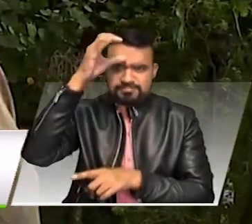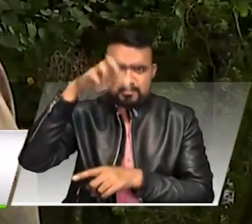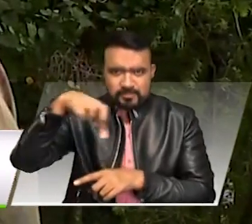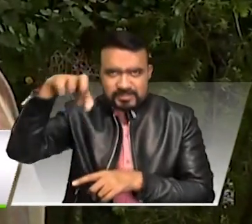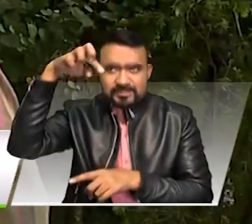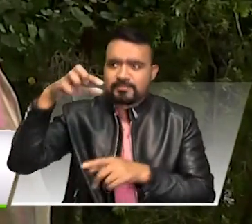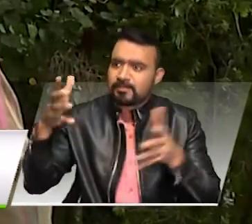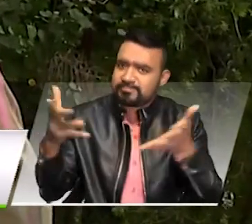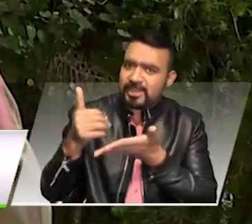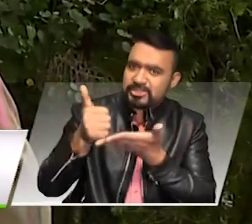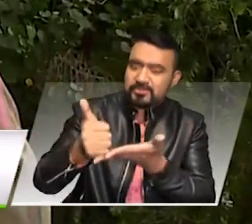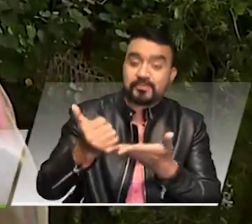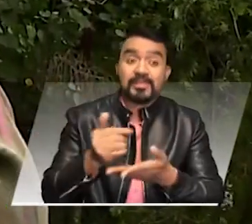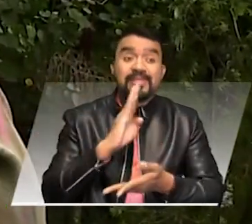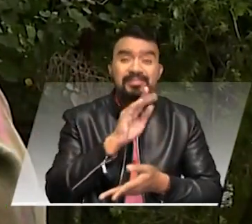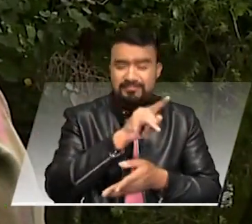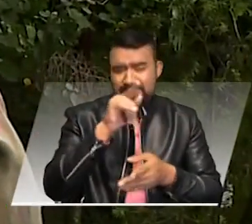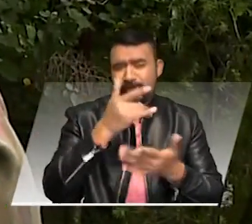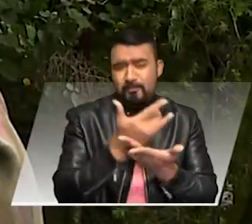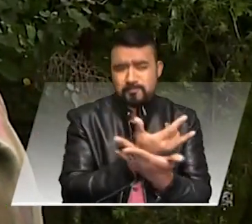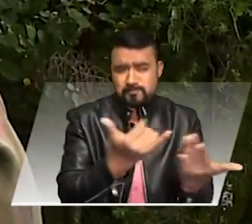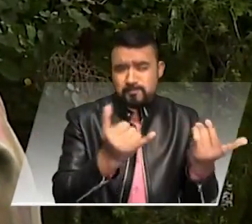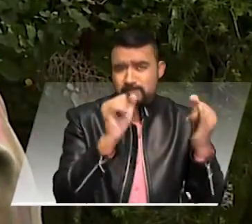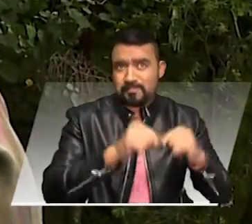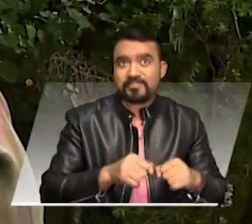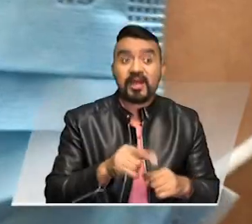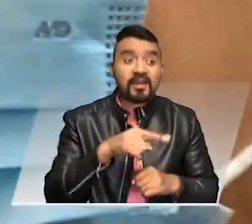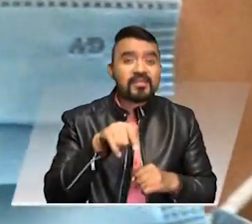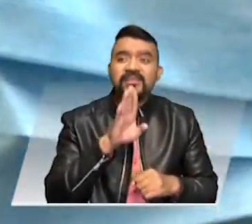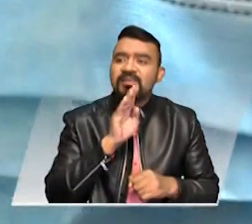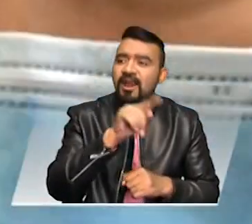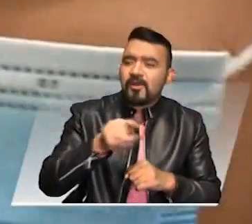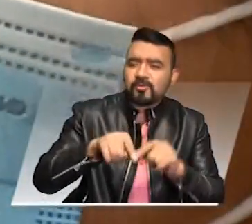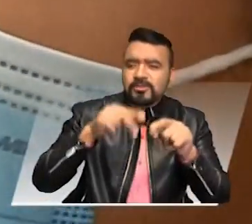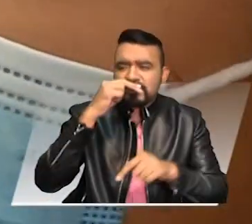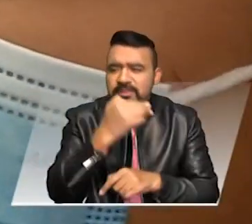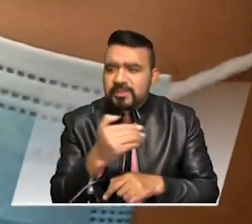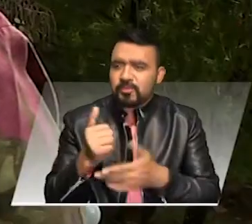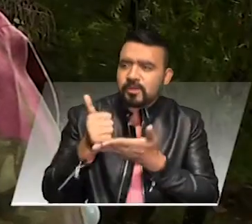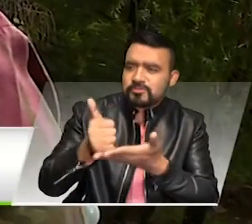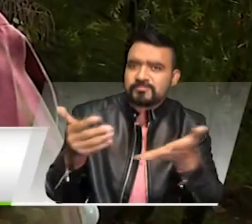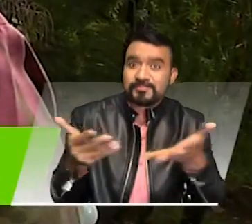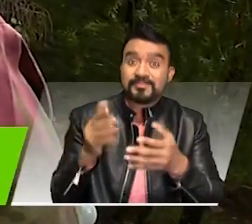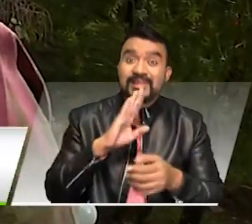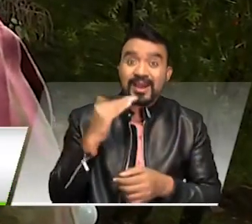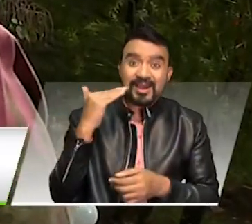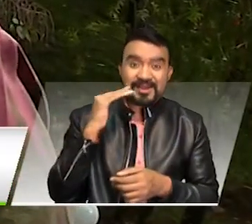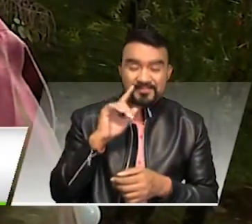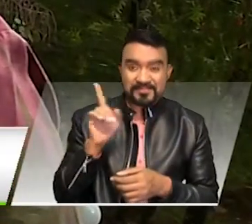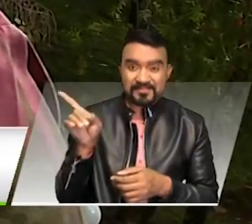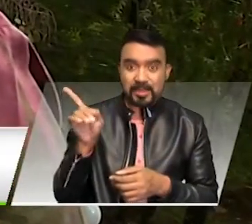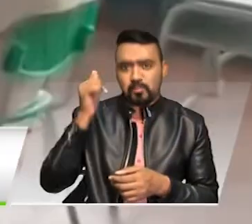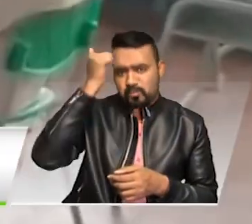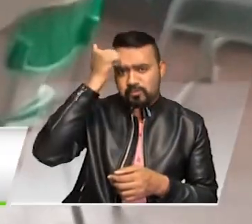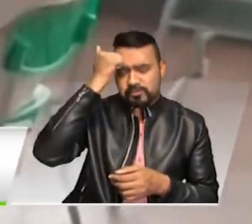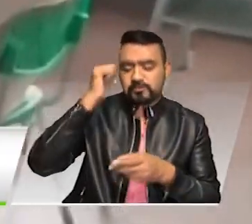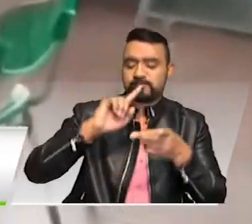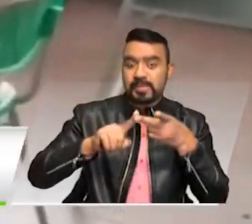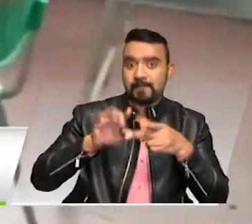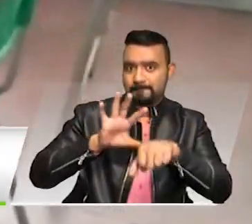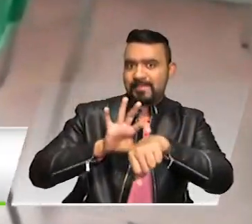imagina la cantidad de niños y la cantidad de cosas tan bonitas que nos encontramos para esta médica y docente de cesc fue una experiencia maravillosa